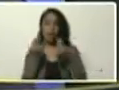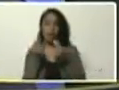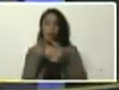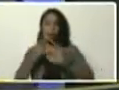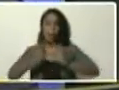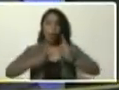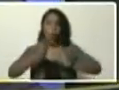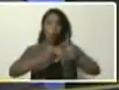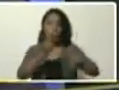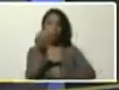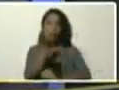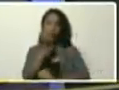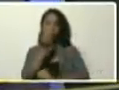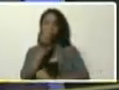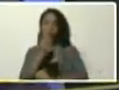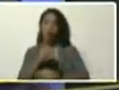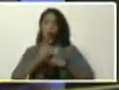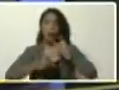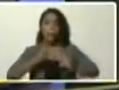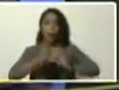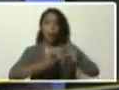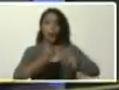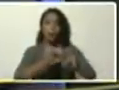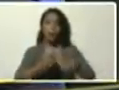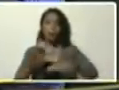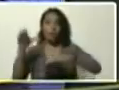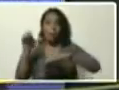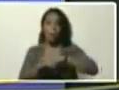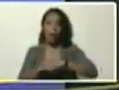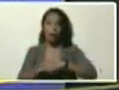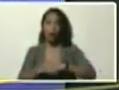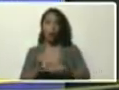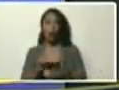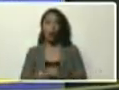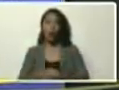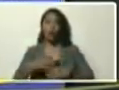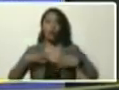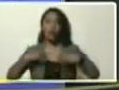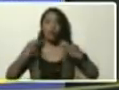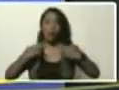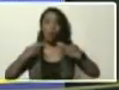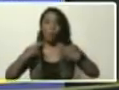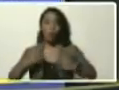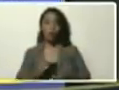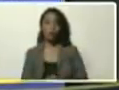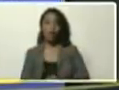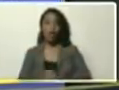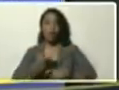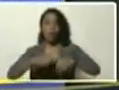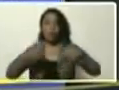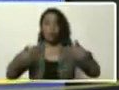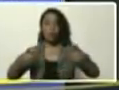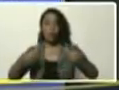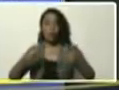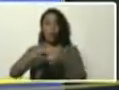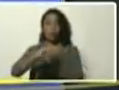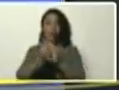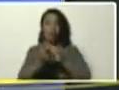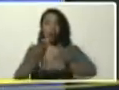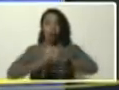produce alimentos, que produce zapatos, ropa, de crecimiento del intercambio